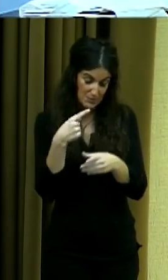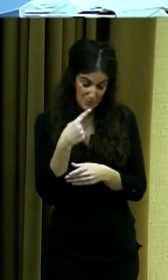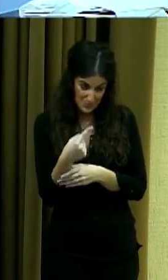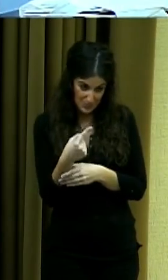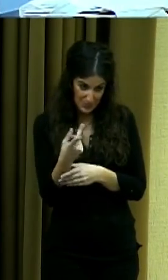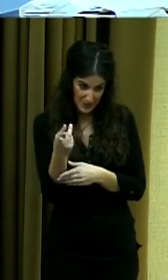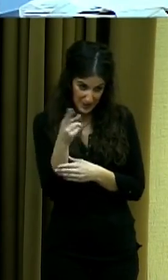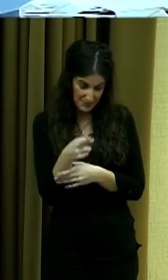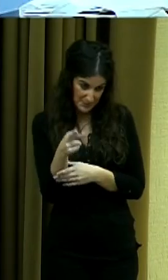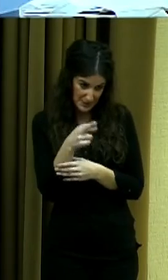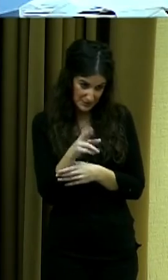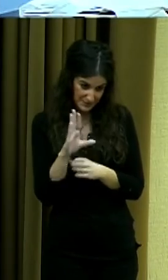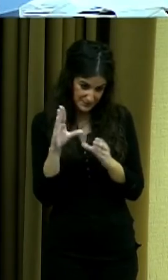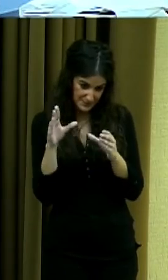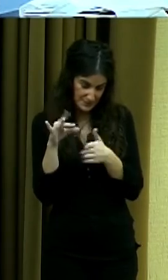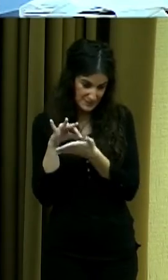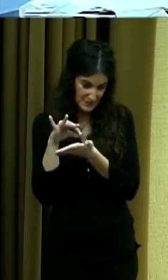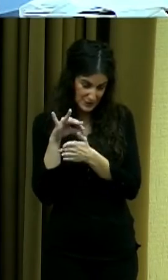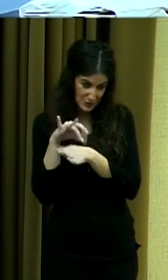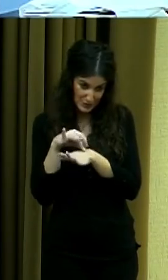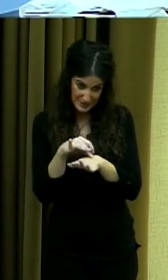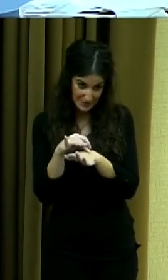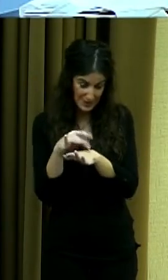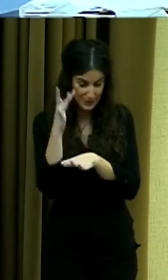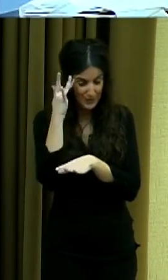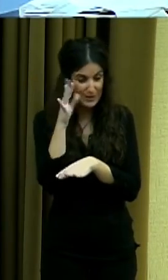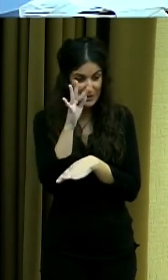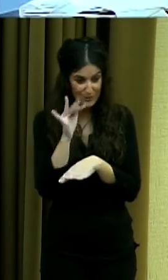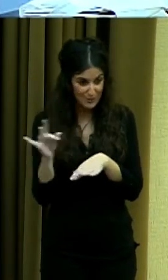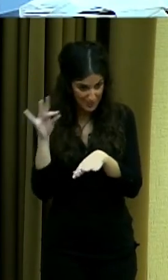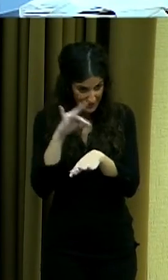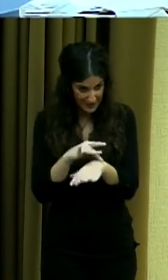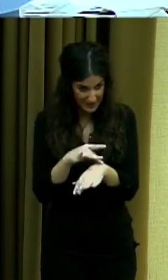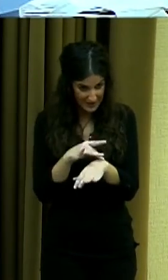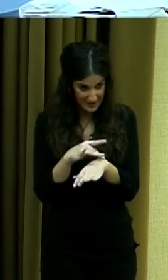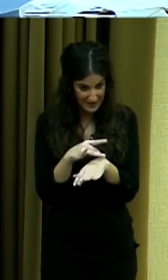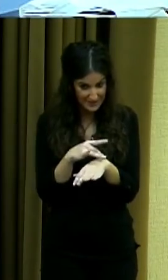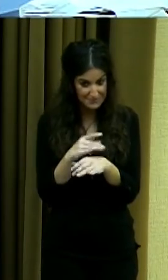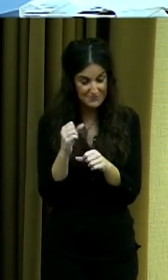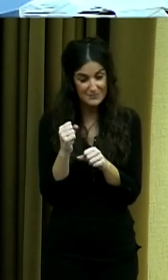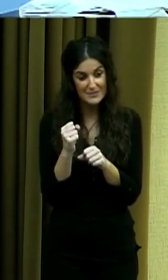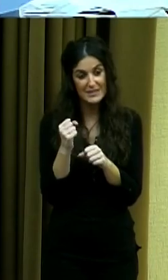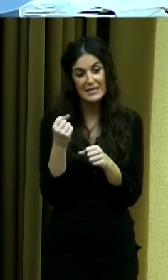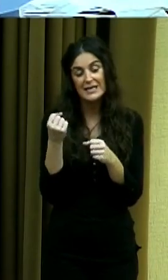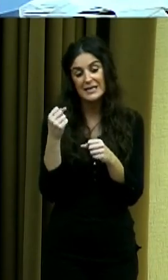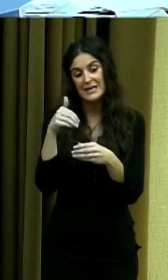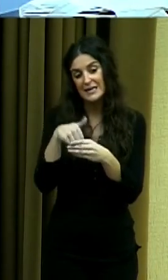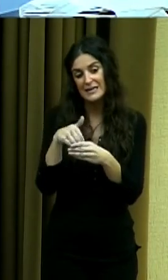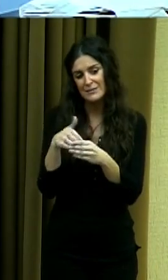en servicios de neuropediatría, y la detección es bastante rápida, sobre